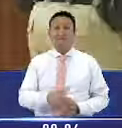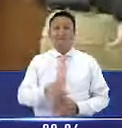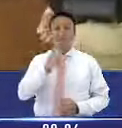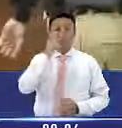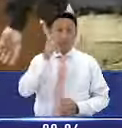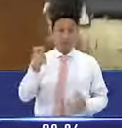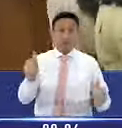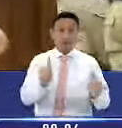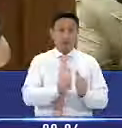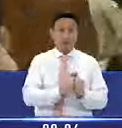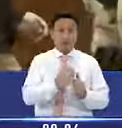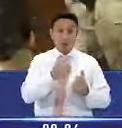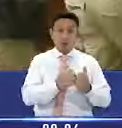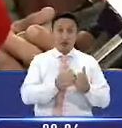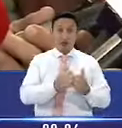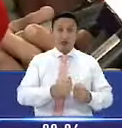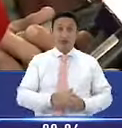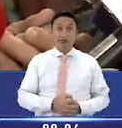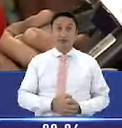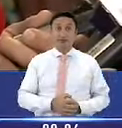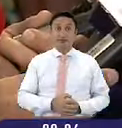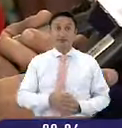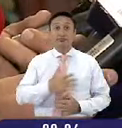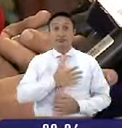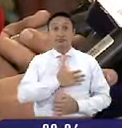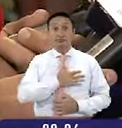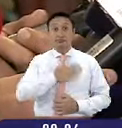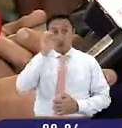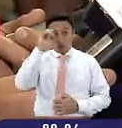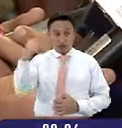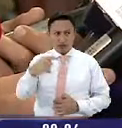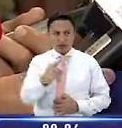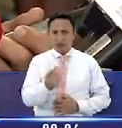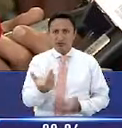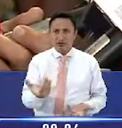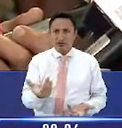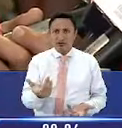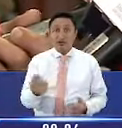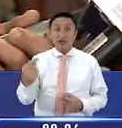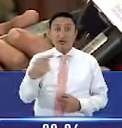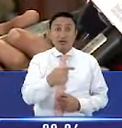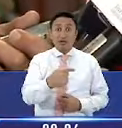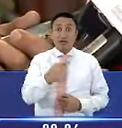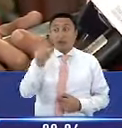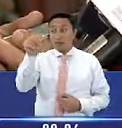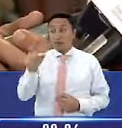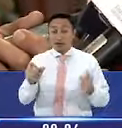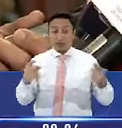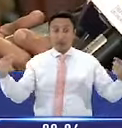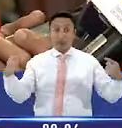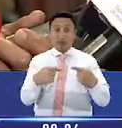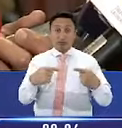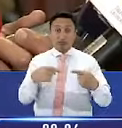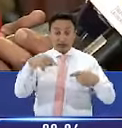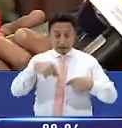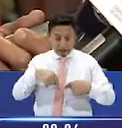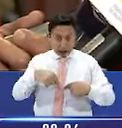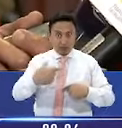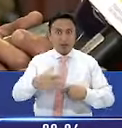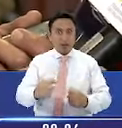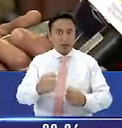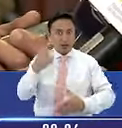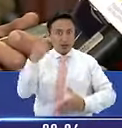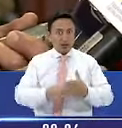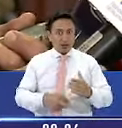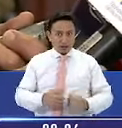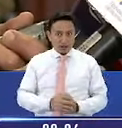la Comisión de Fiscalización. A mi criterio no cabe porque no hubo un altercado entre legisladores, que es una de las sanciones más graves de